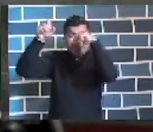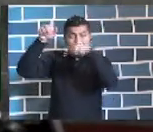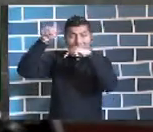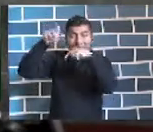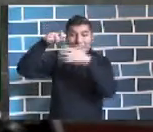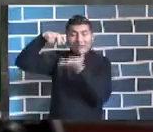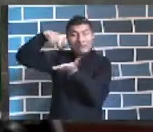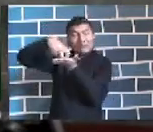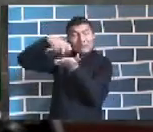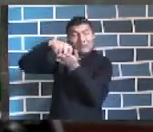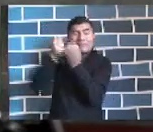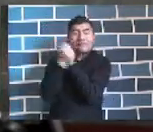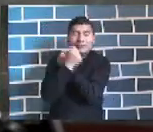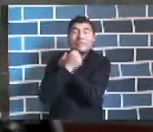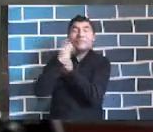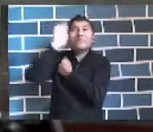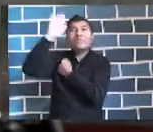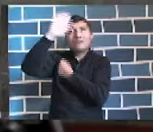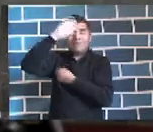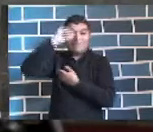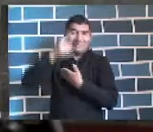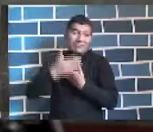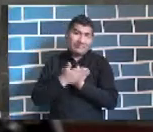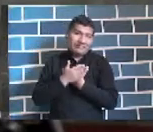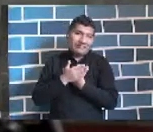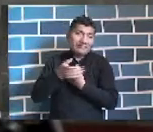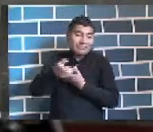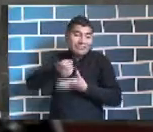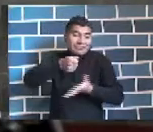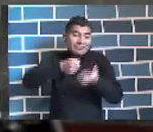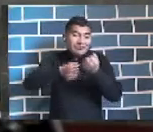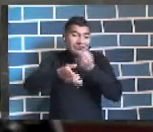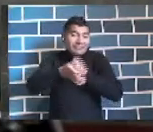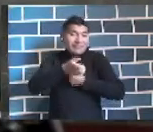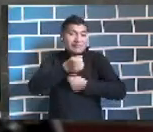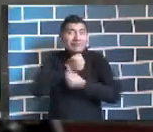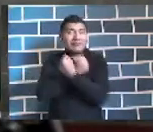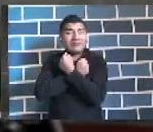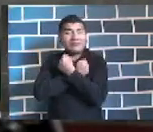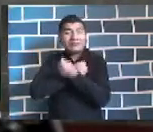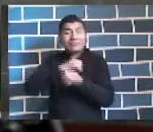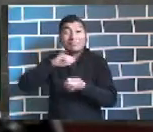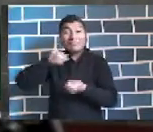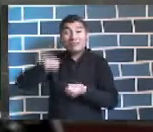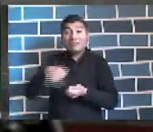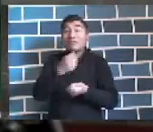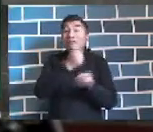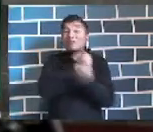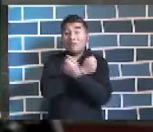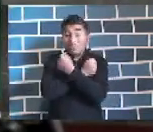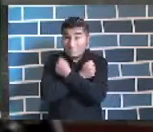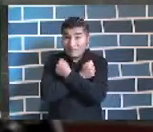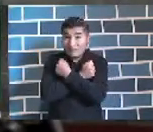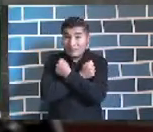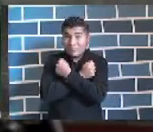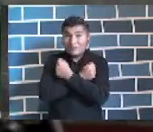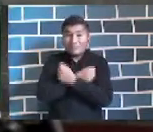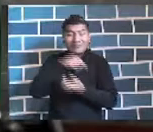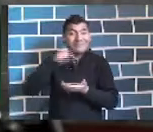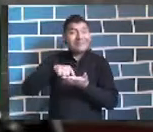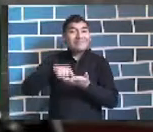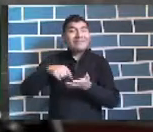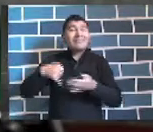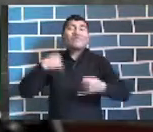Hijo, atraída por el amor. Juan, el evangelista, este joven